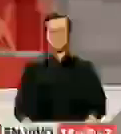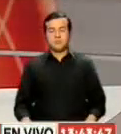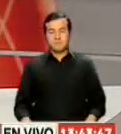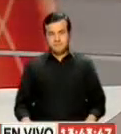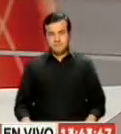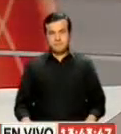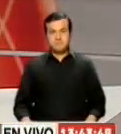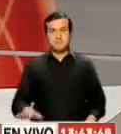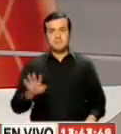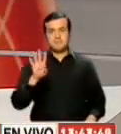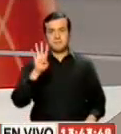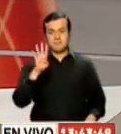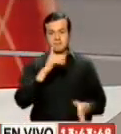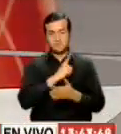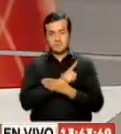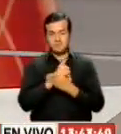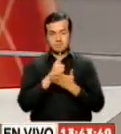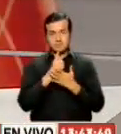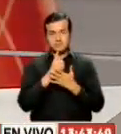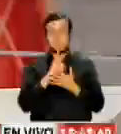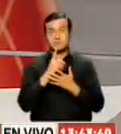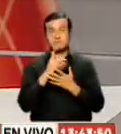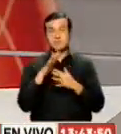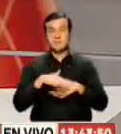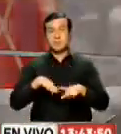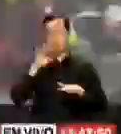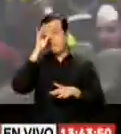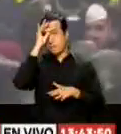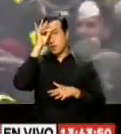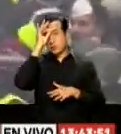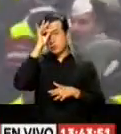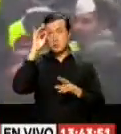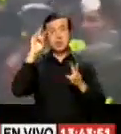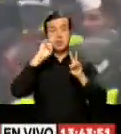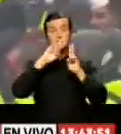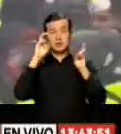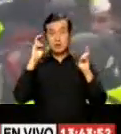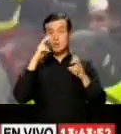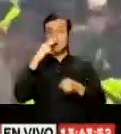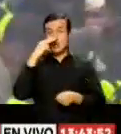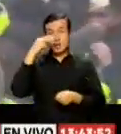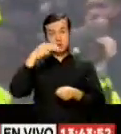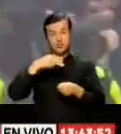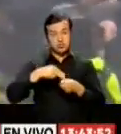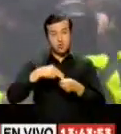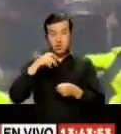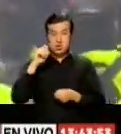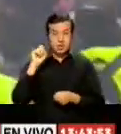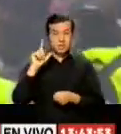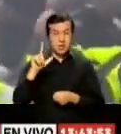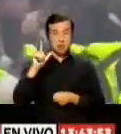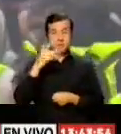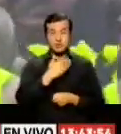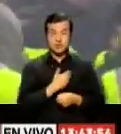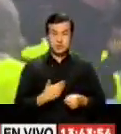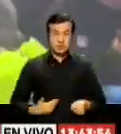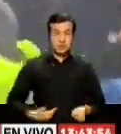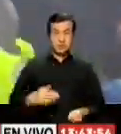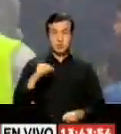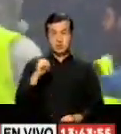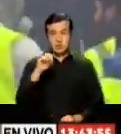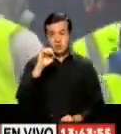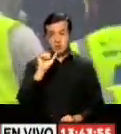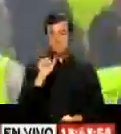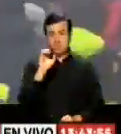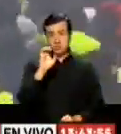Y luego de 4 semanas de protestas en Francia contra la subida del precio de los combustibles, el presidente Emmanuel Macron se va a dirigir